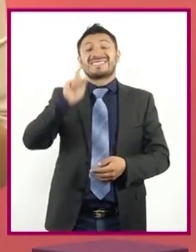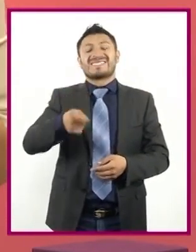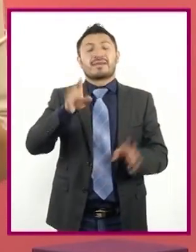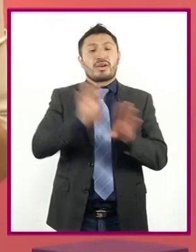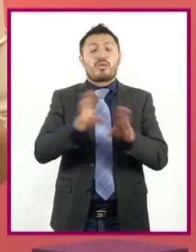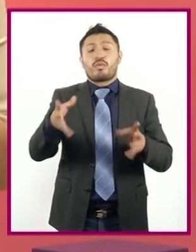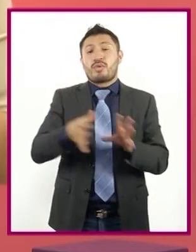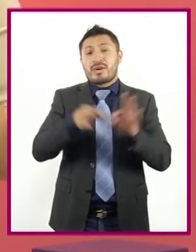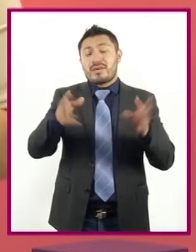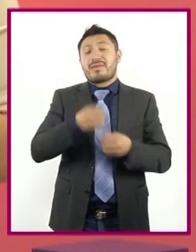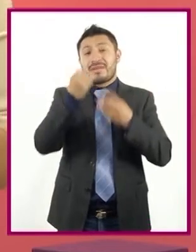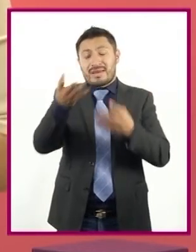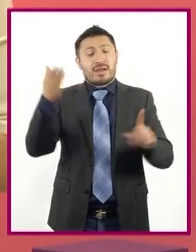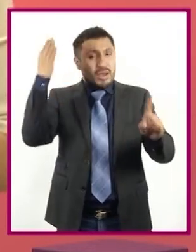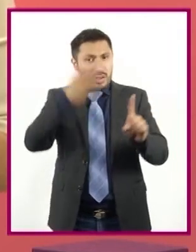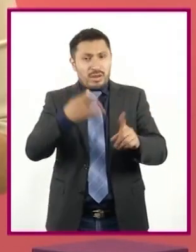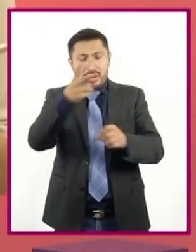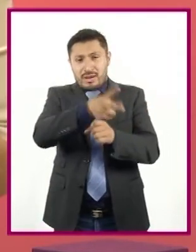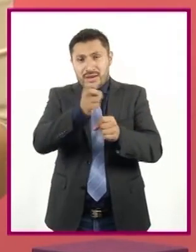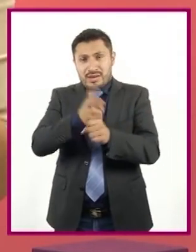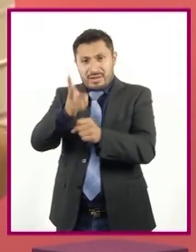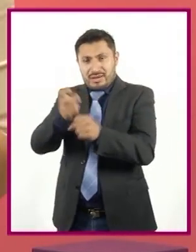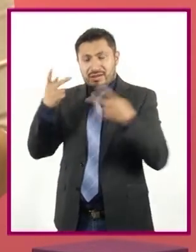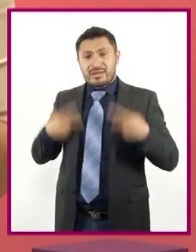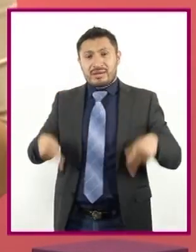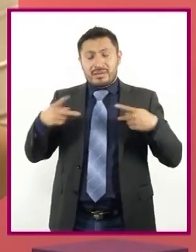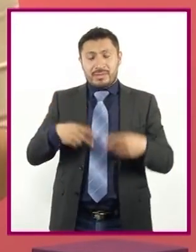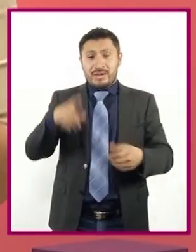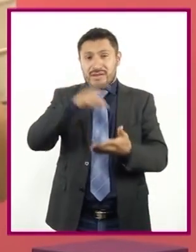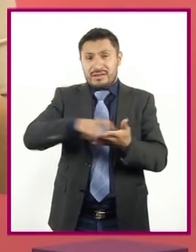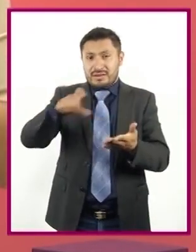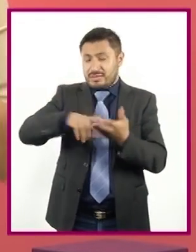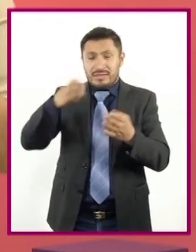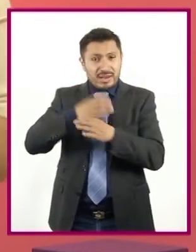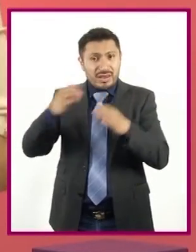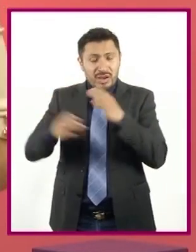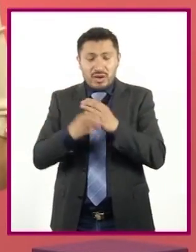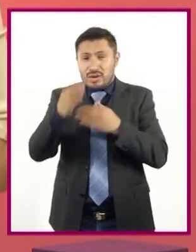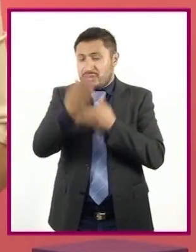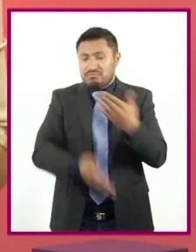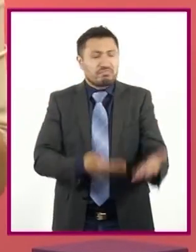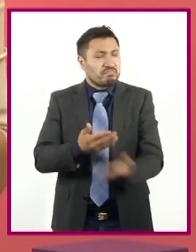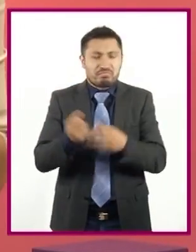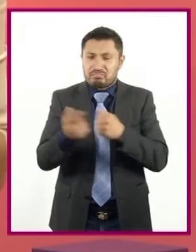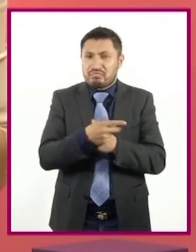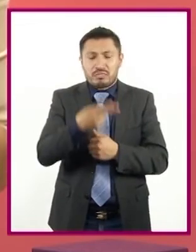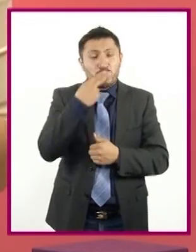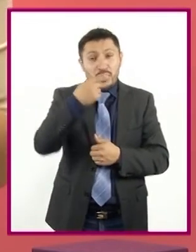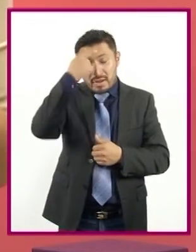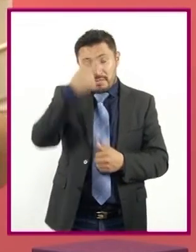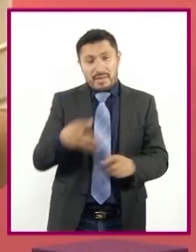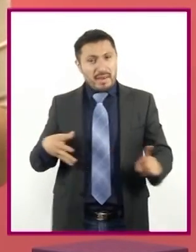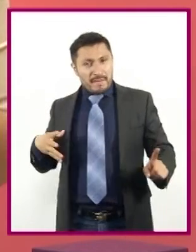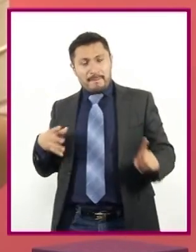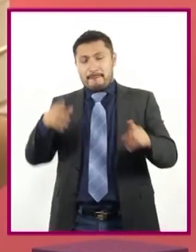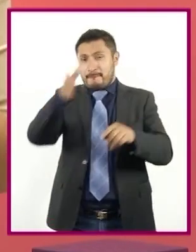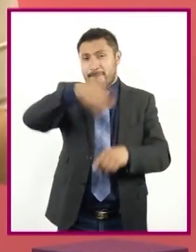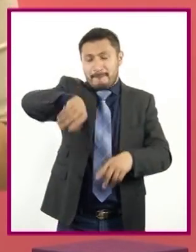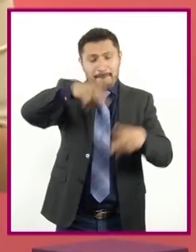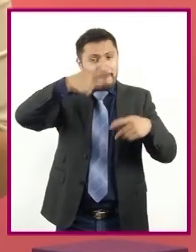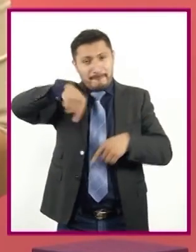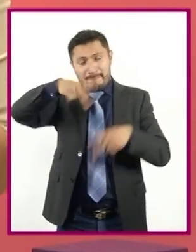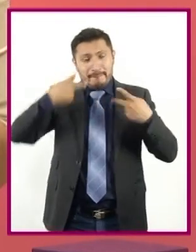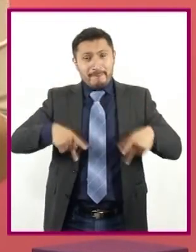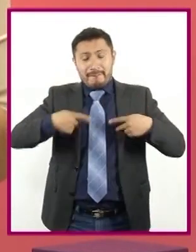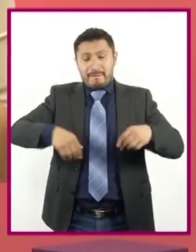que tienen el propósito de invitar a las personas a comprar un producto o usar un servicio. Para conseguir la atención de los